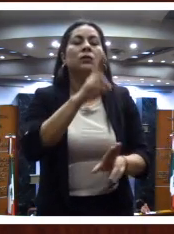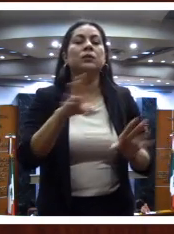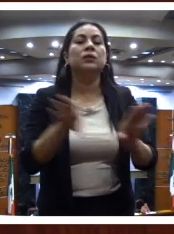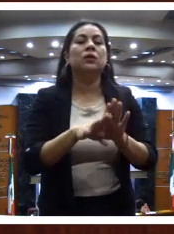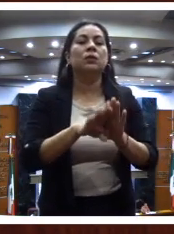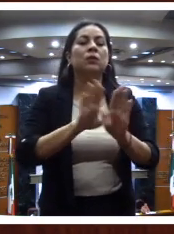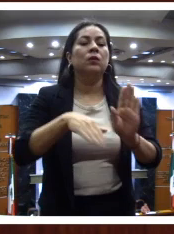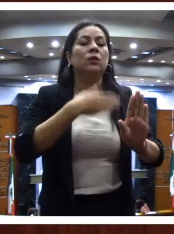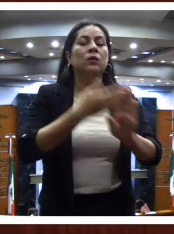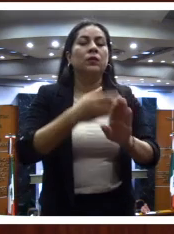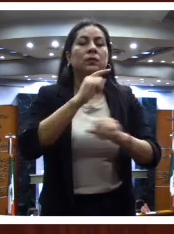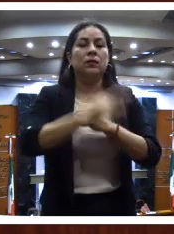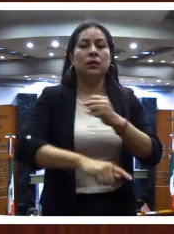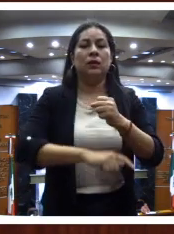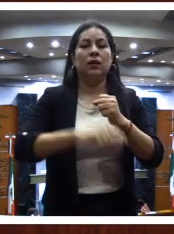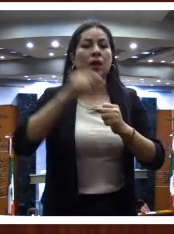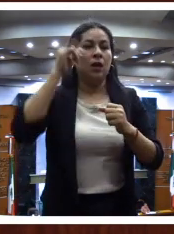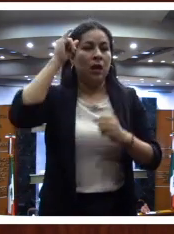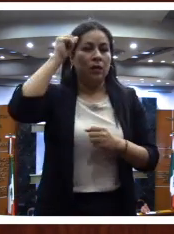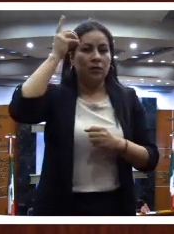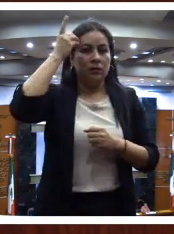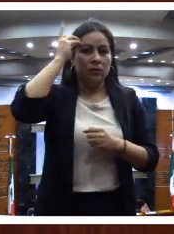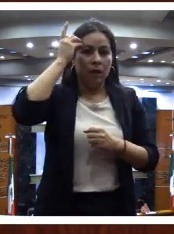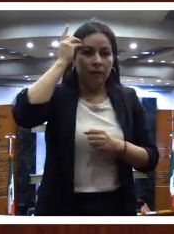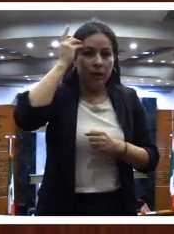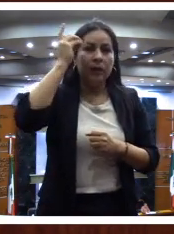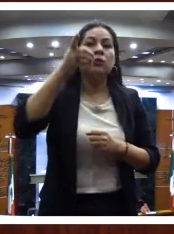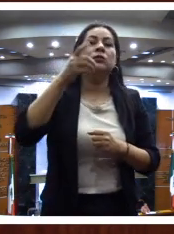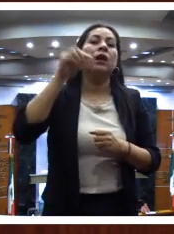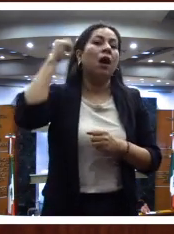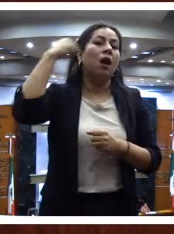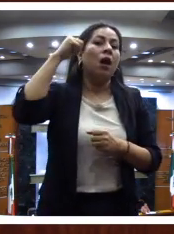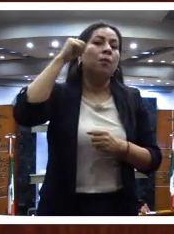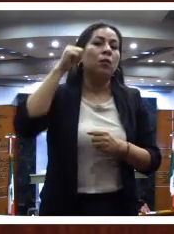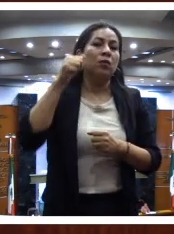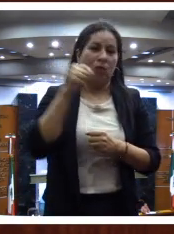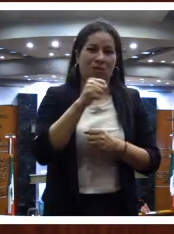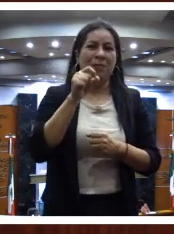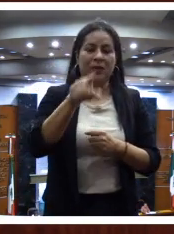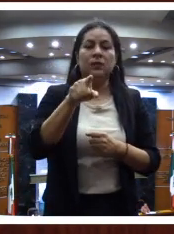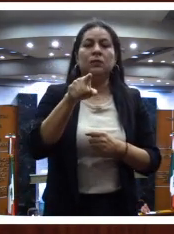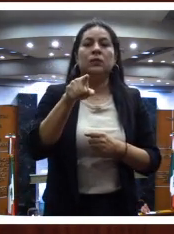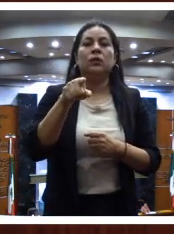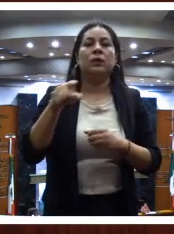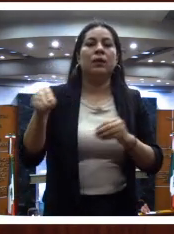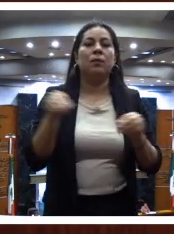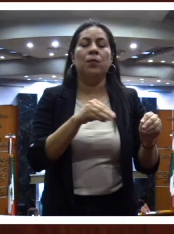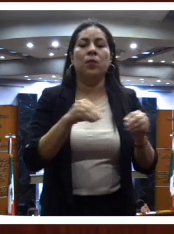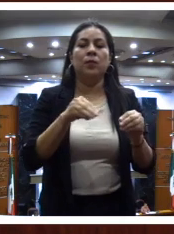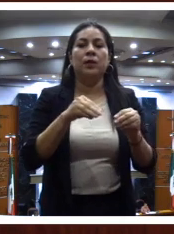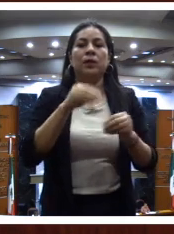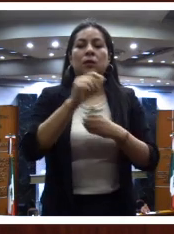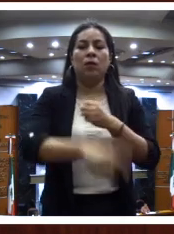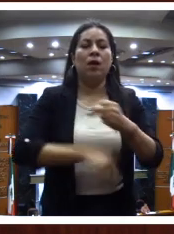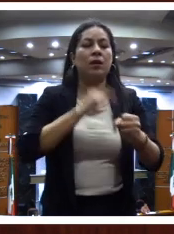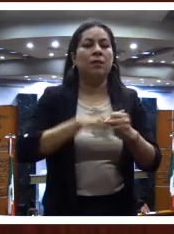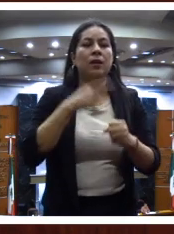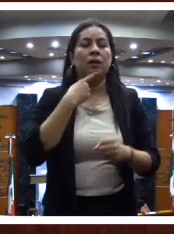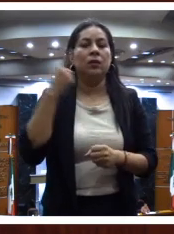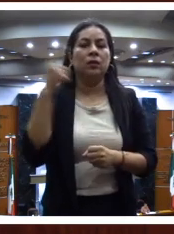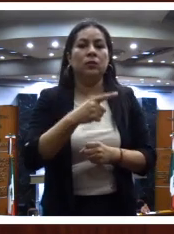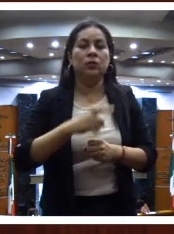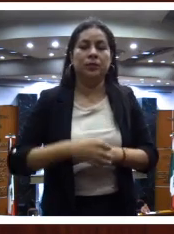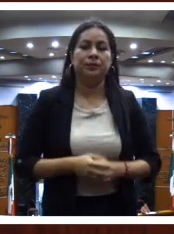al maltrato a los caballos de las calandrias de Acapulco y al movimiento animalista que lo